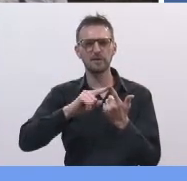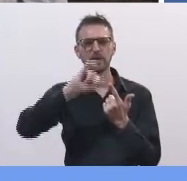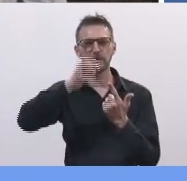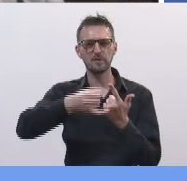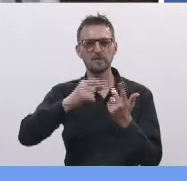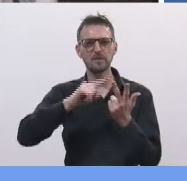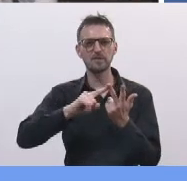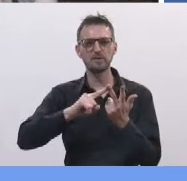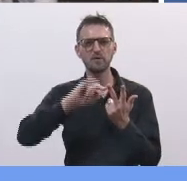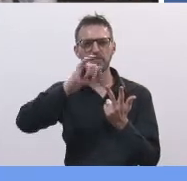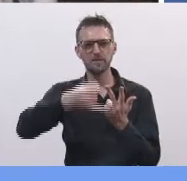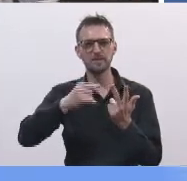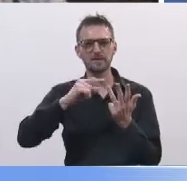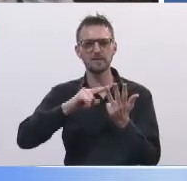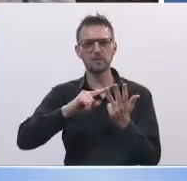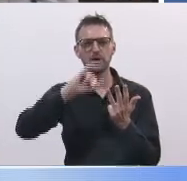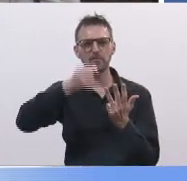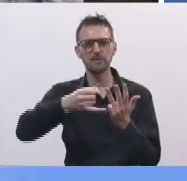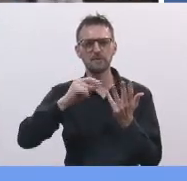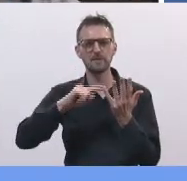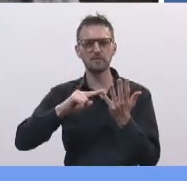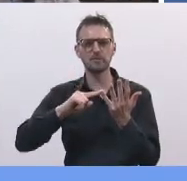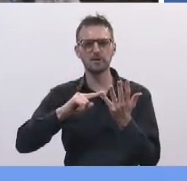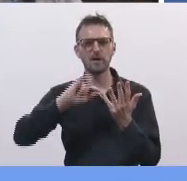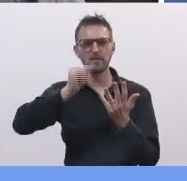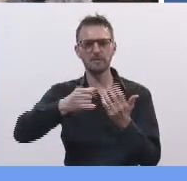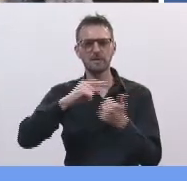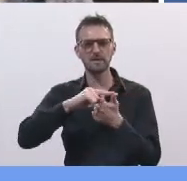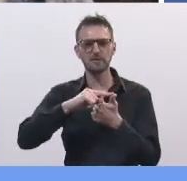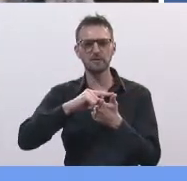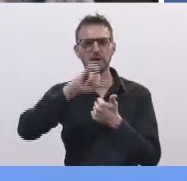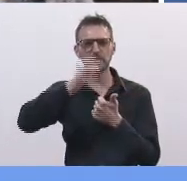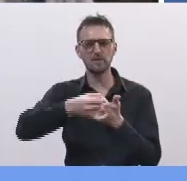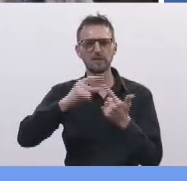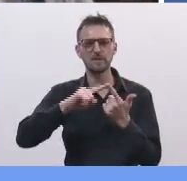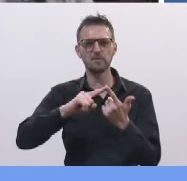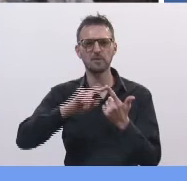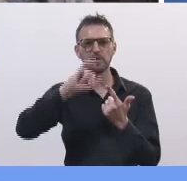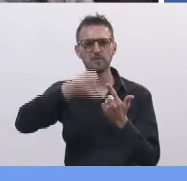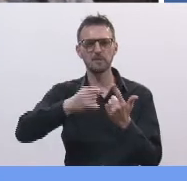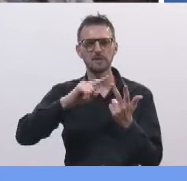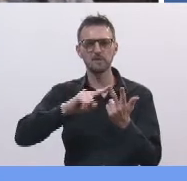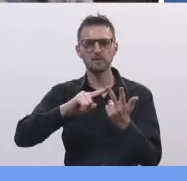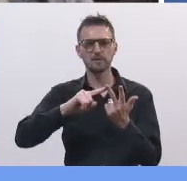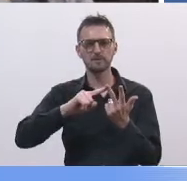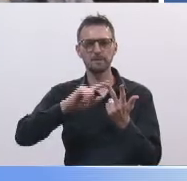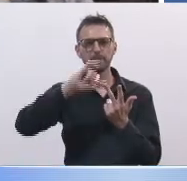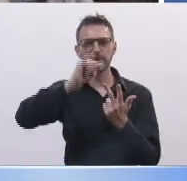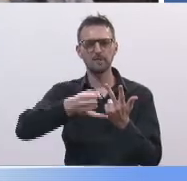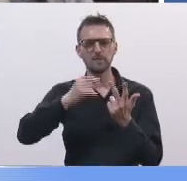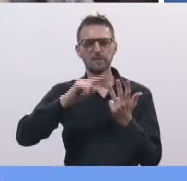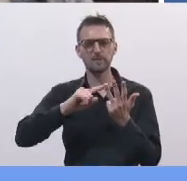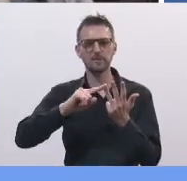Mirkin afirmativo, Montenegro afirmativo, Neder afirmativo, Olaya afirmativo, País afirmativo, Parrilla afirmativo,